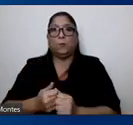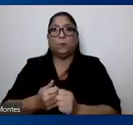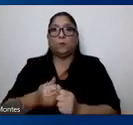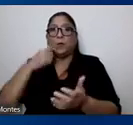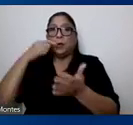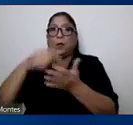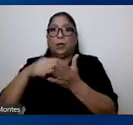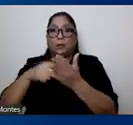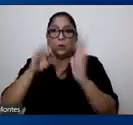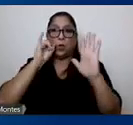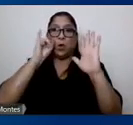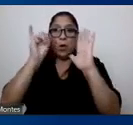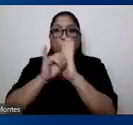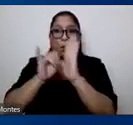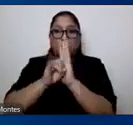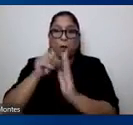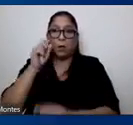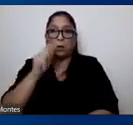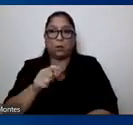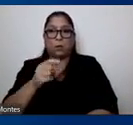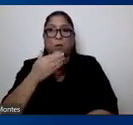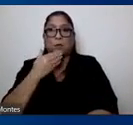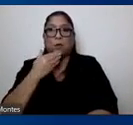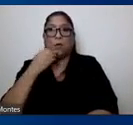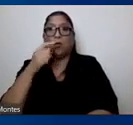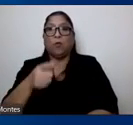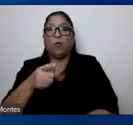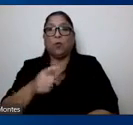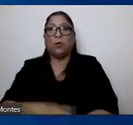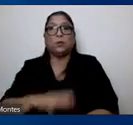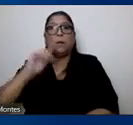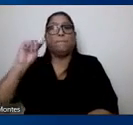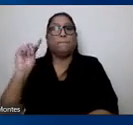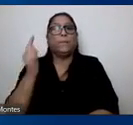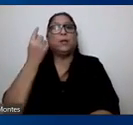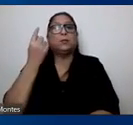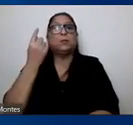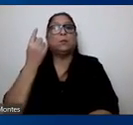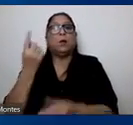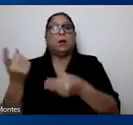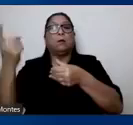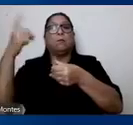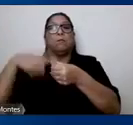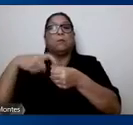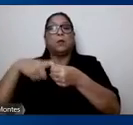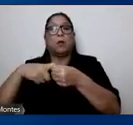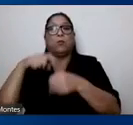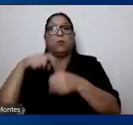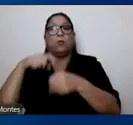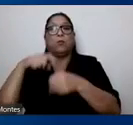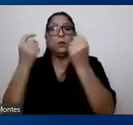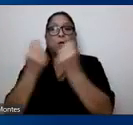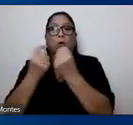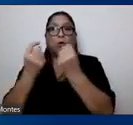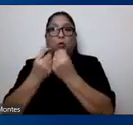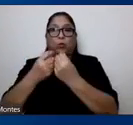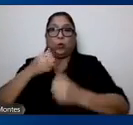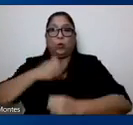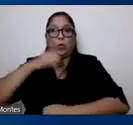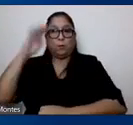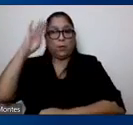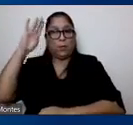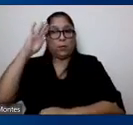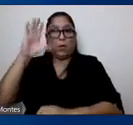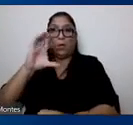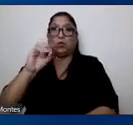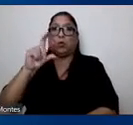una imagen de quien fuese principal miembro de este grupo paramilitar, el Grupo Colina,